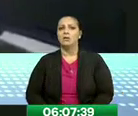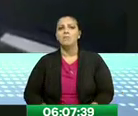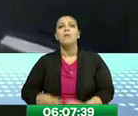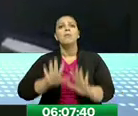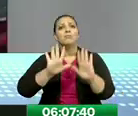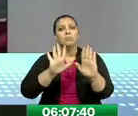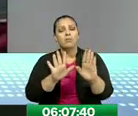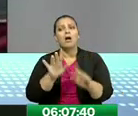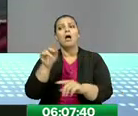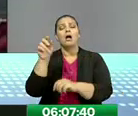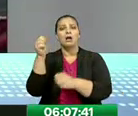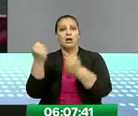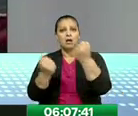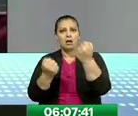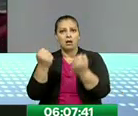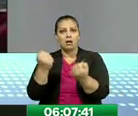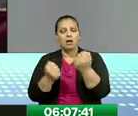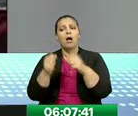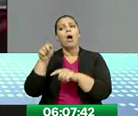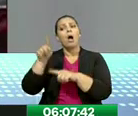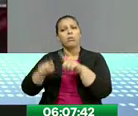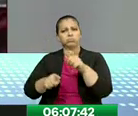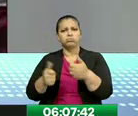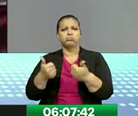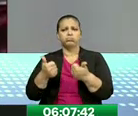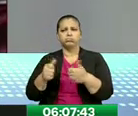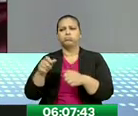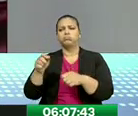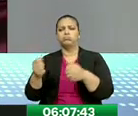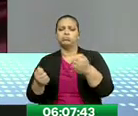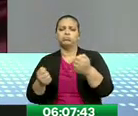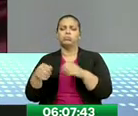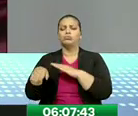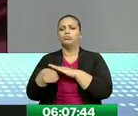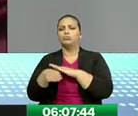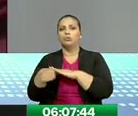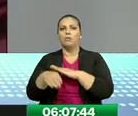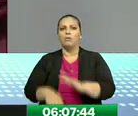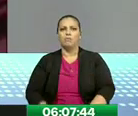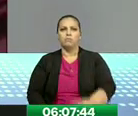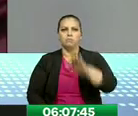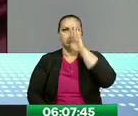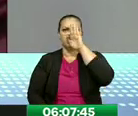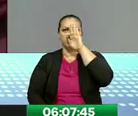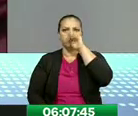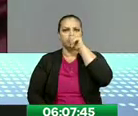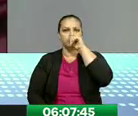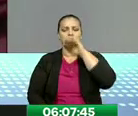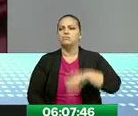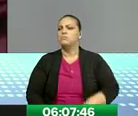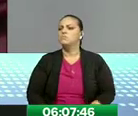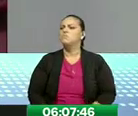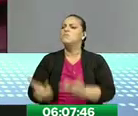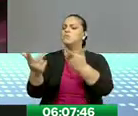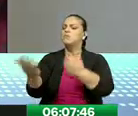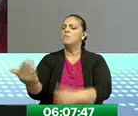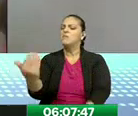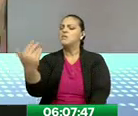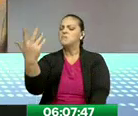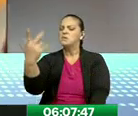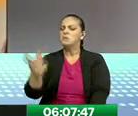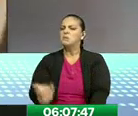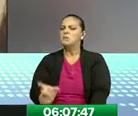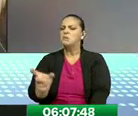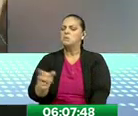de lado y lado. No nos estamos yendo encima del conductor, estamos yéndonos encima de la violencia. El conductor no es el